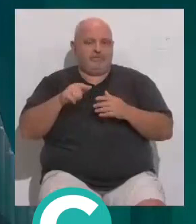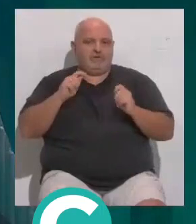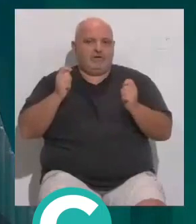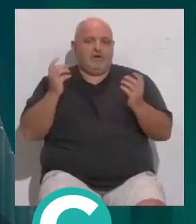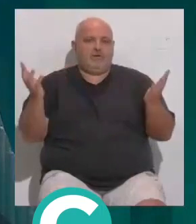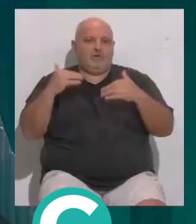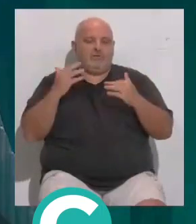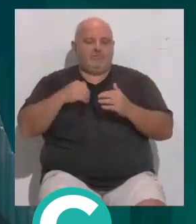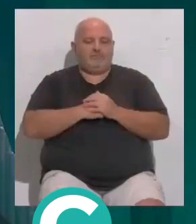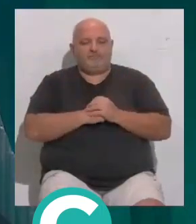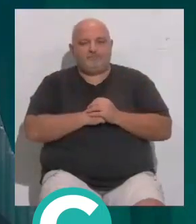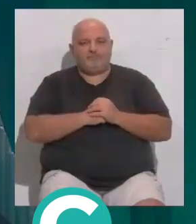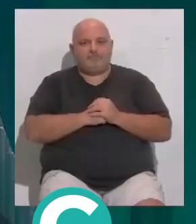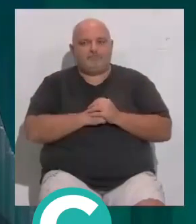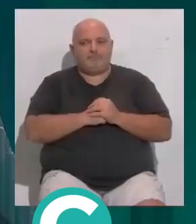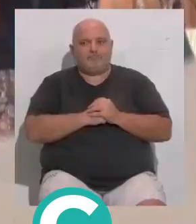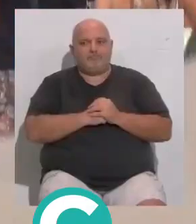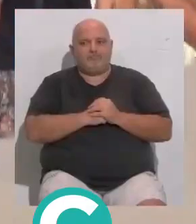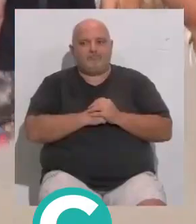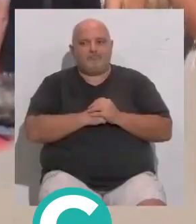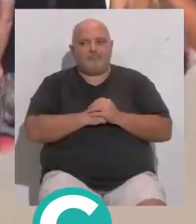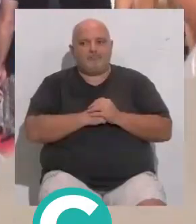este evento deportivo.